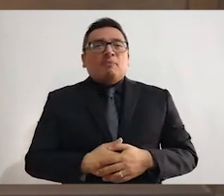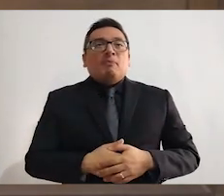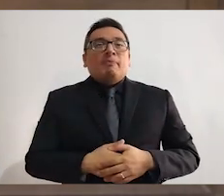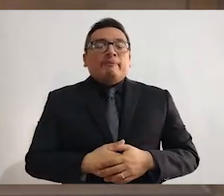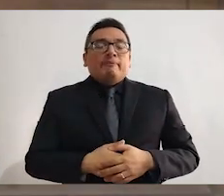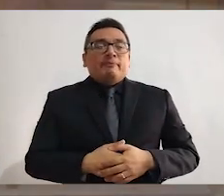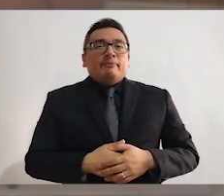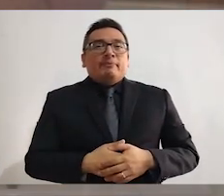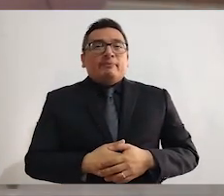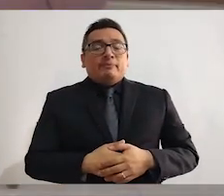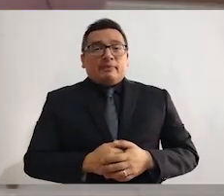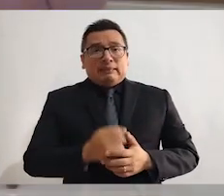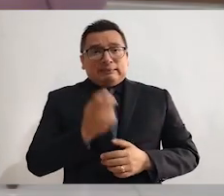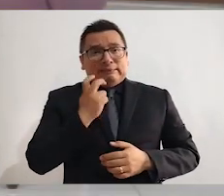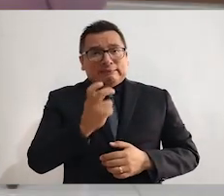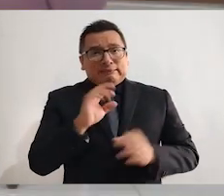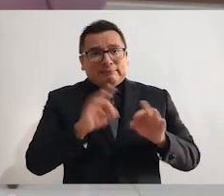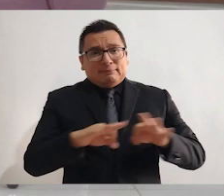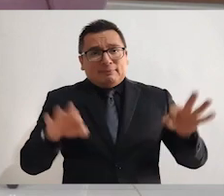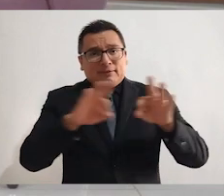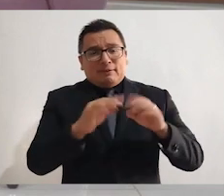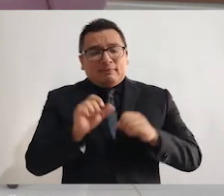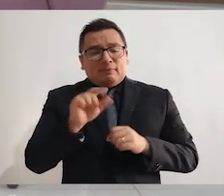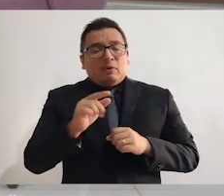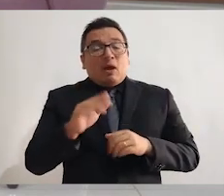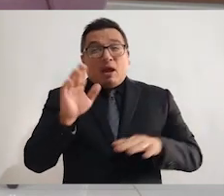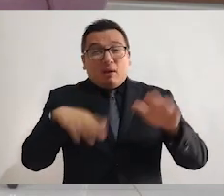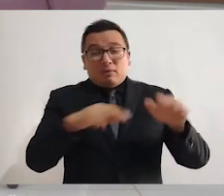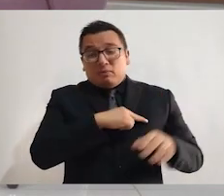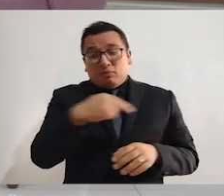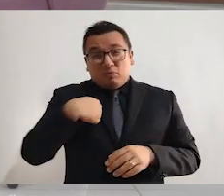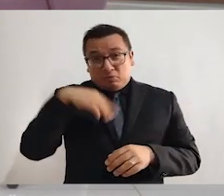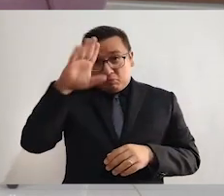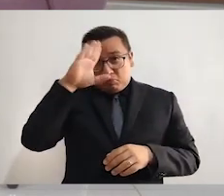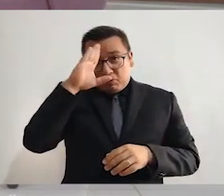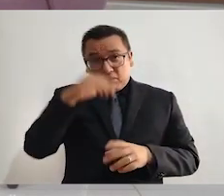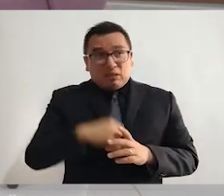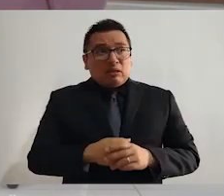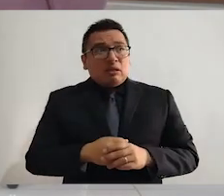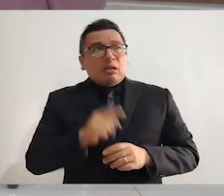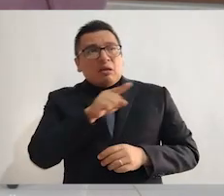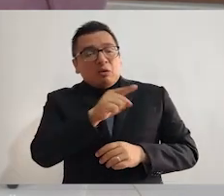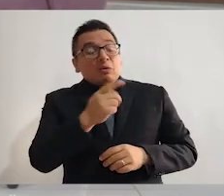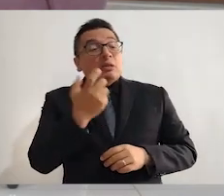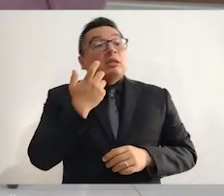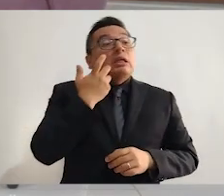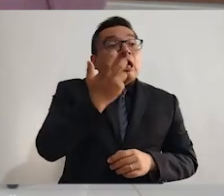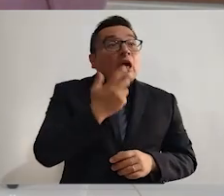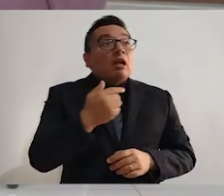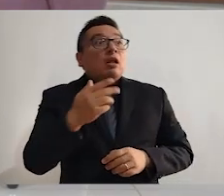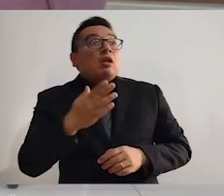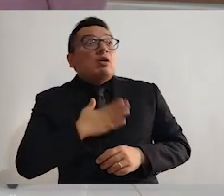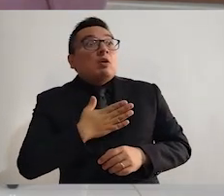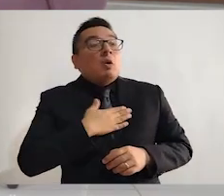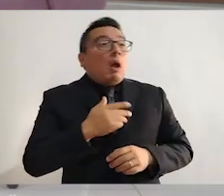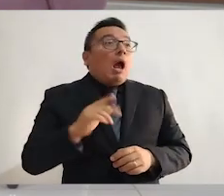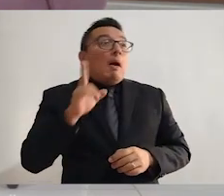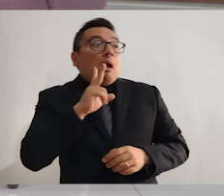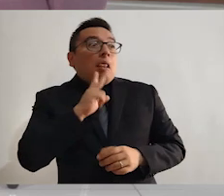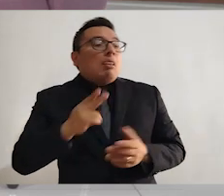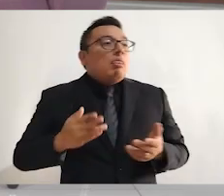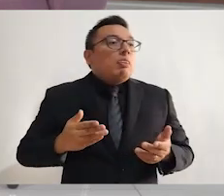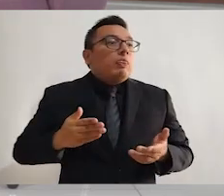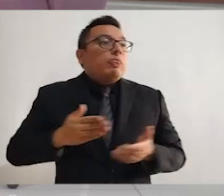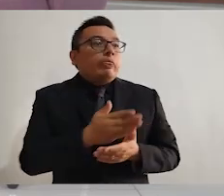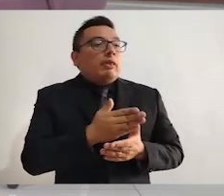muy importante, se rompe ese esquema de que nosotros podemos pensar qué es lo que ellos quieren, qué es lo que ellos necesitan,